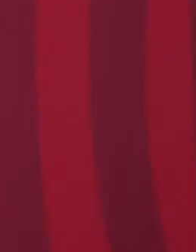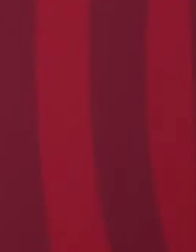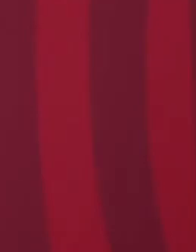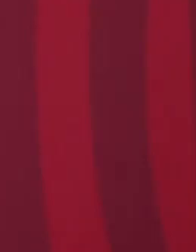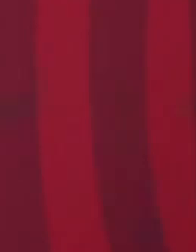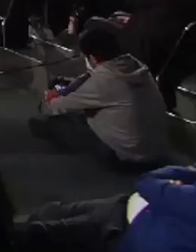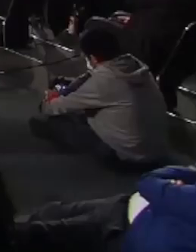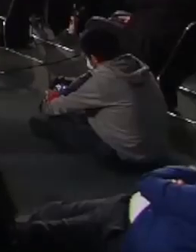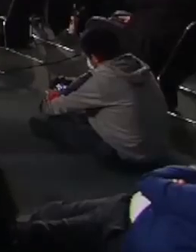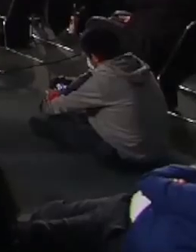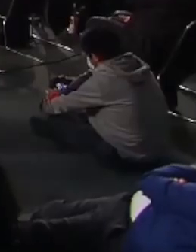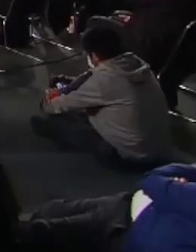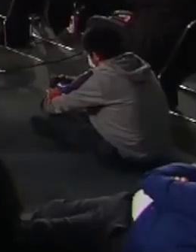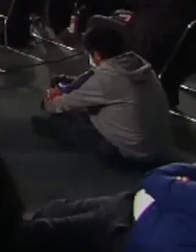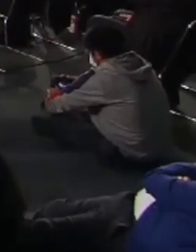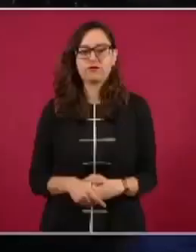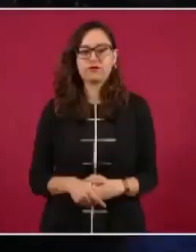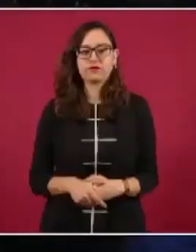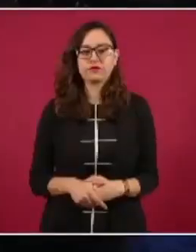intervenga la marina,